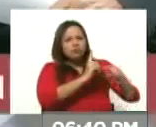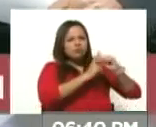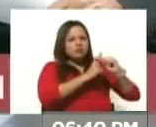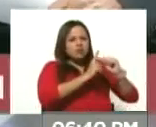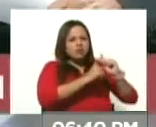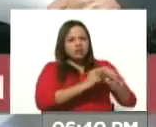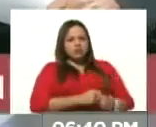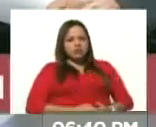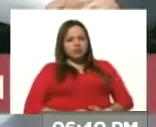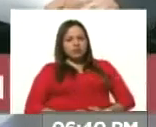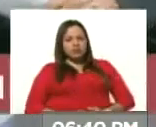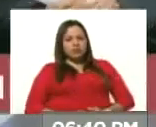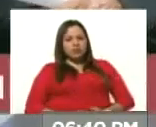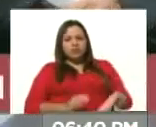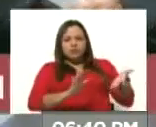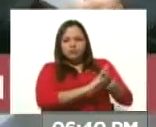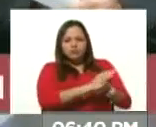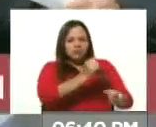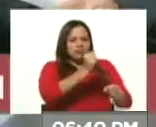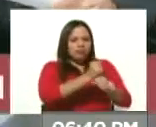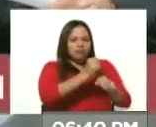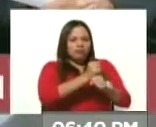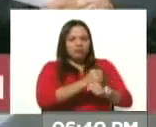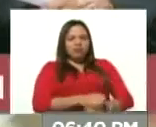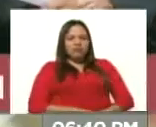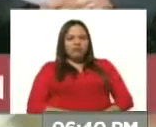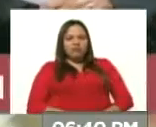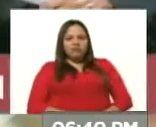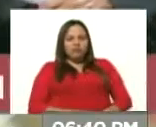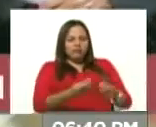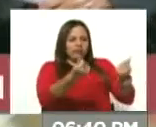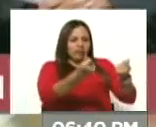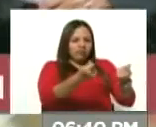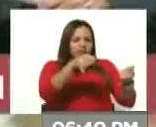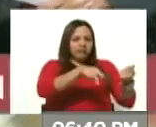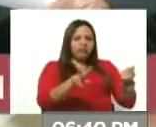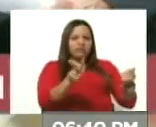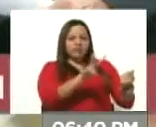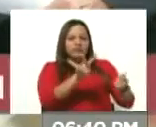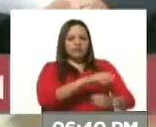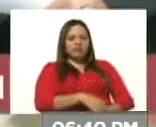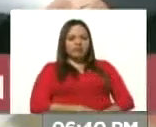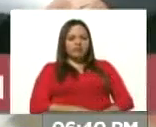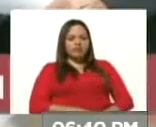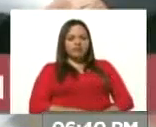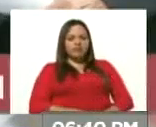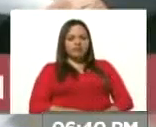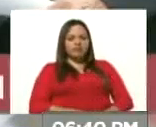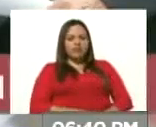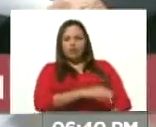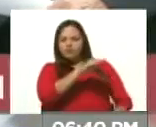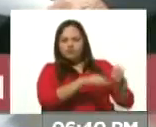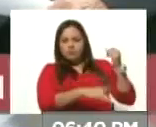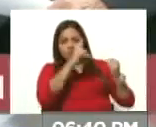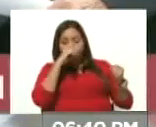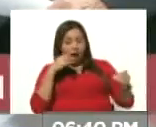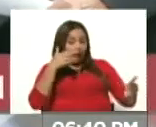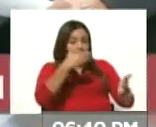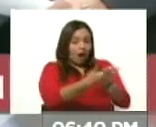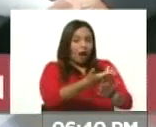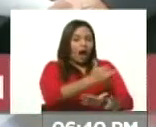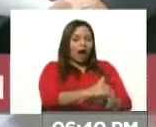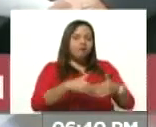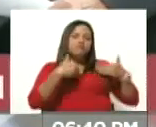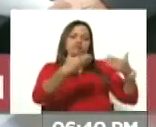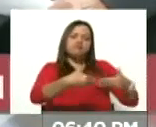de si de percepción positiva de la situación económica del país se ha venido en lo que en el último año se ha venido